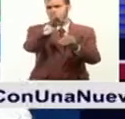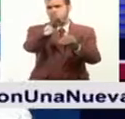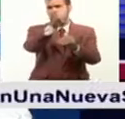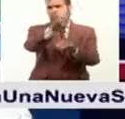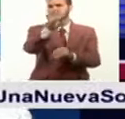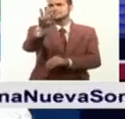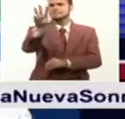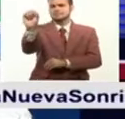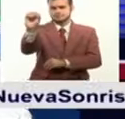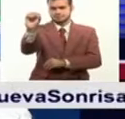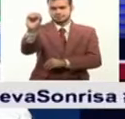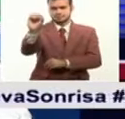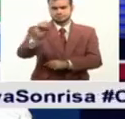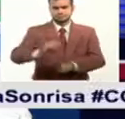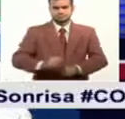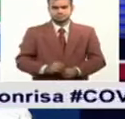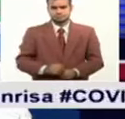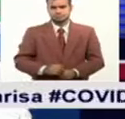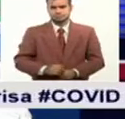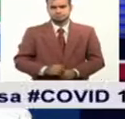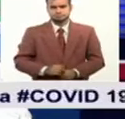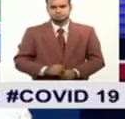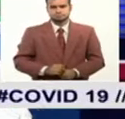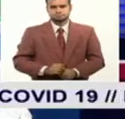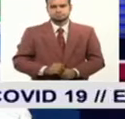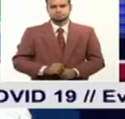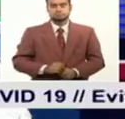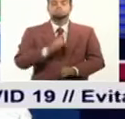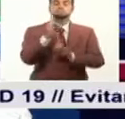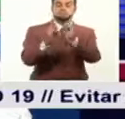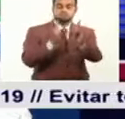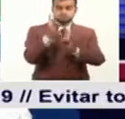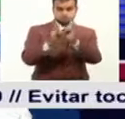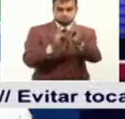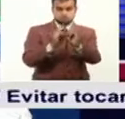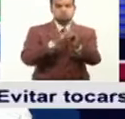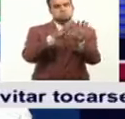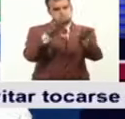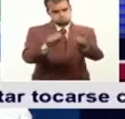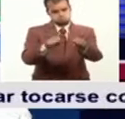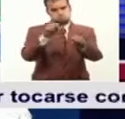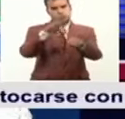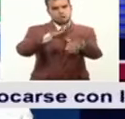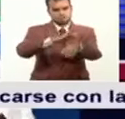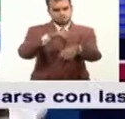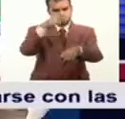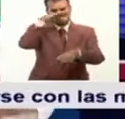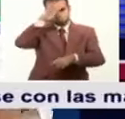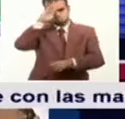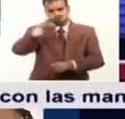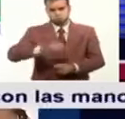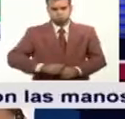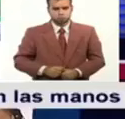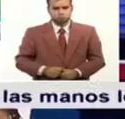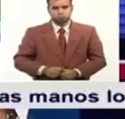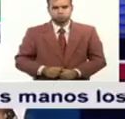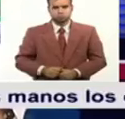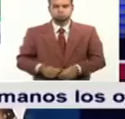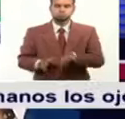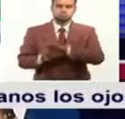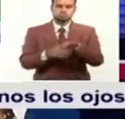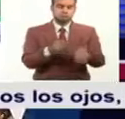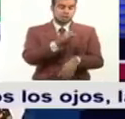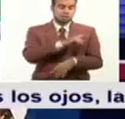930 pacientes menores de un año que se han diagnosticado en Cuba. Ayer, de los 12 menores de un